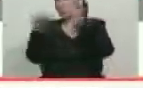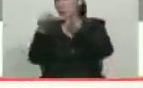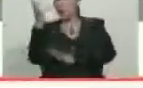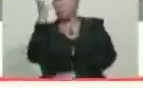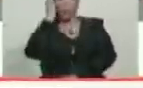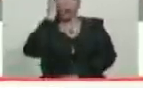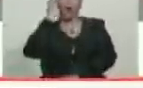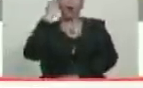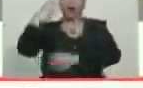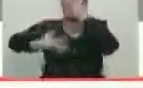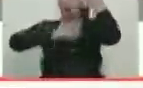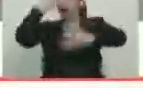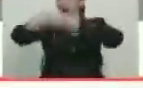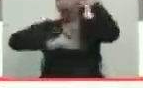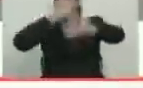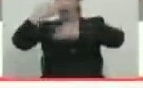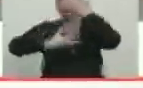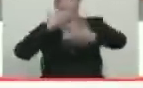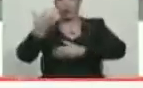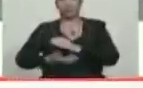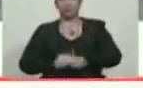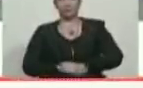mujeres de Carabobo?